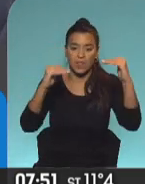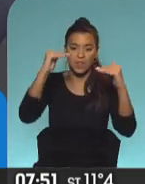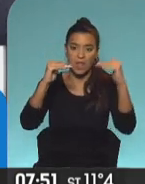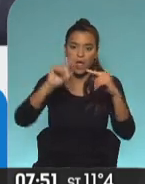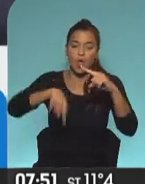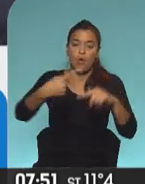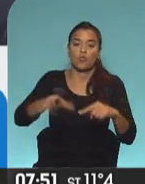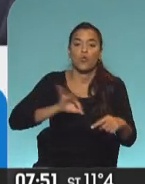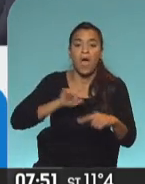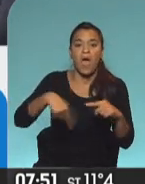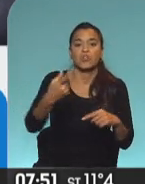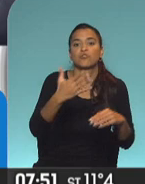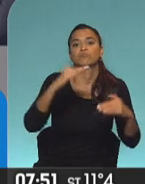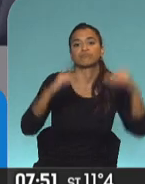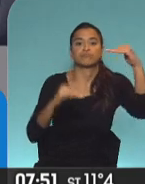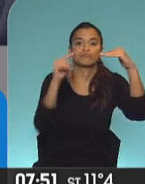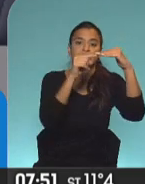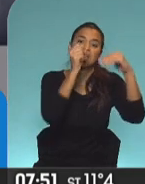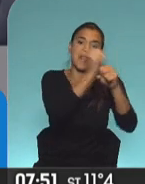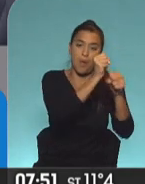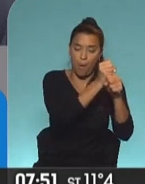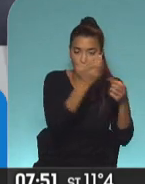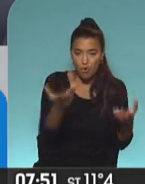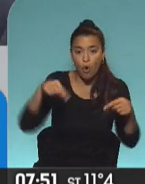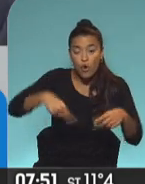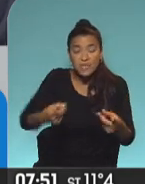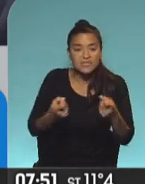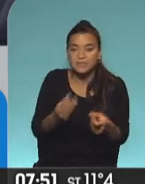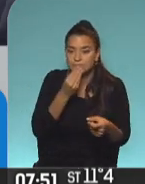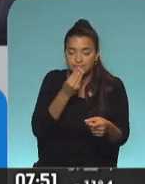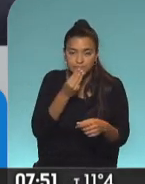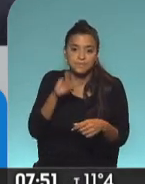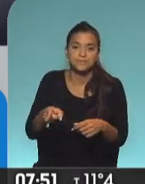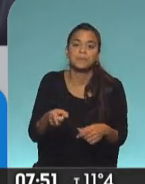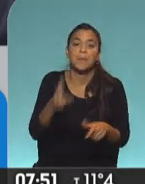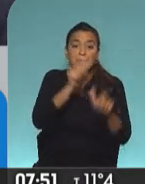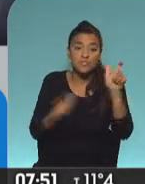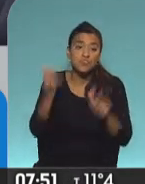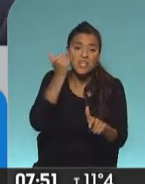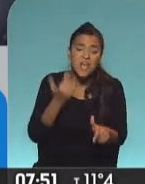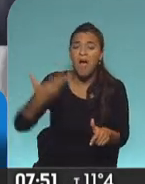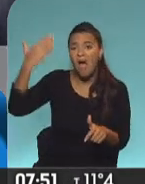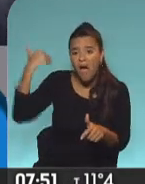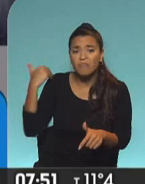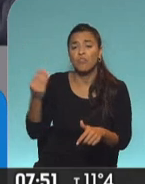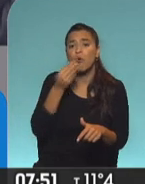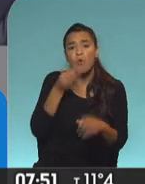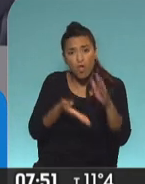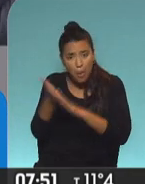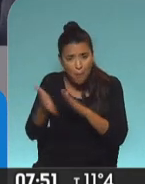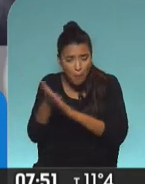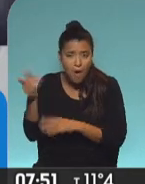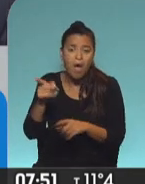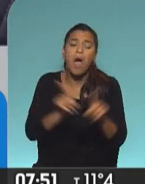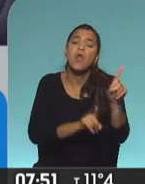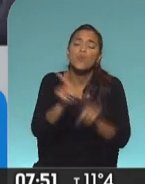que viene sea el trabajo. Hay cuatro realidades hoy de personas que requieren asistencia alimentaria. Las personas que ya estaban en los comedores y los merenderos, la gente que hacía